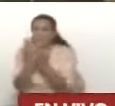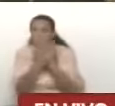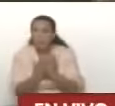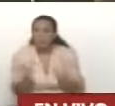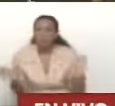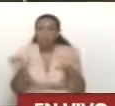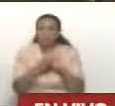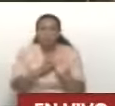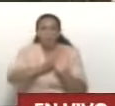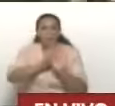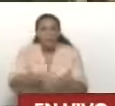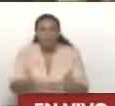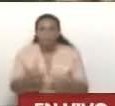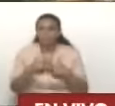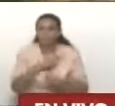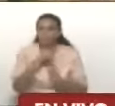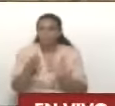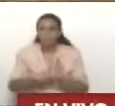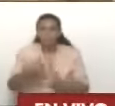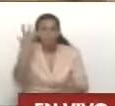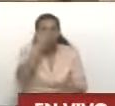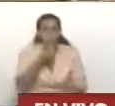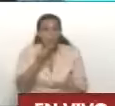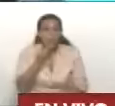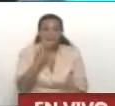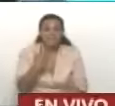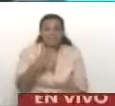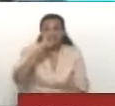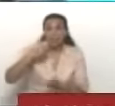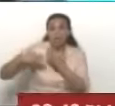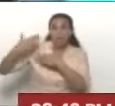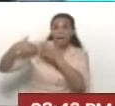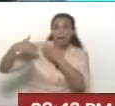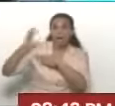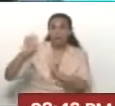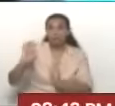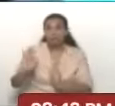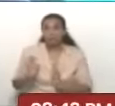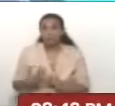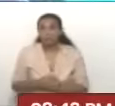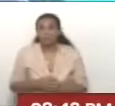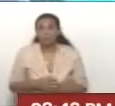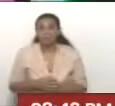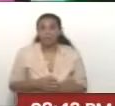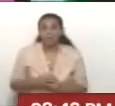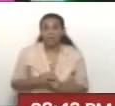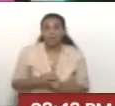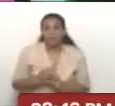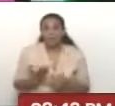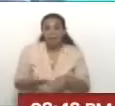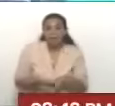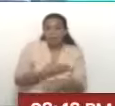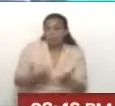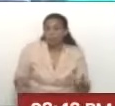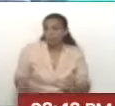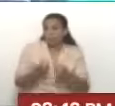generación más joven, yo hablo de 5 generaciones, Victoria. La generación precursora,